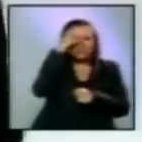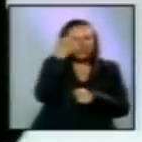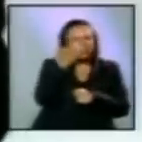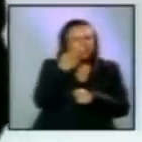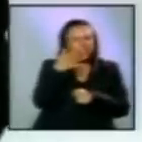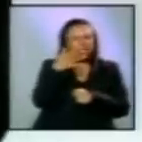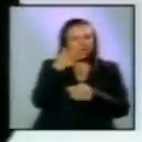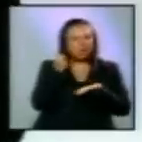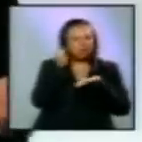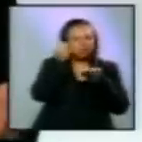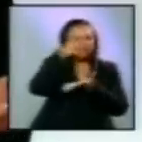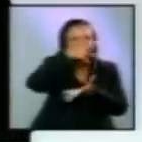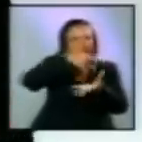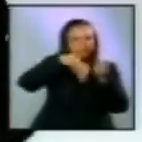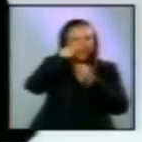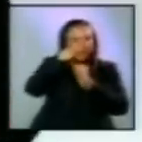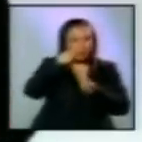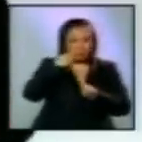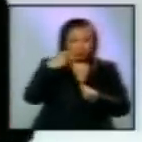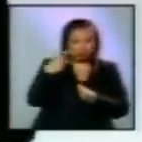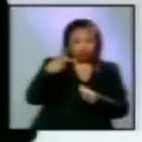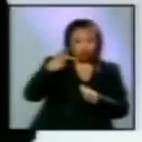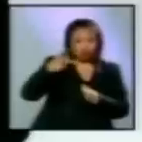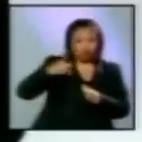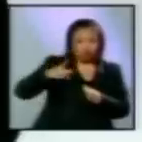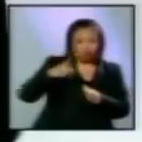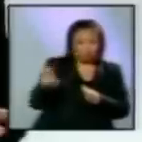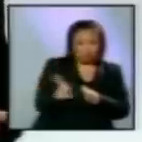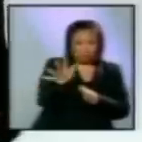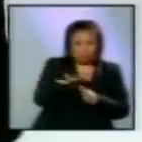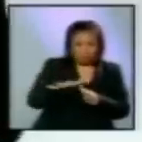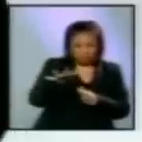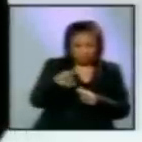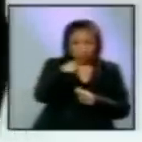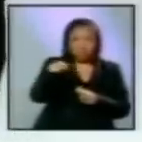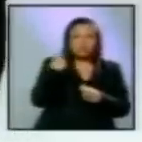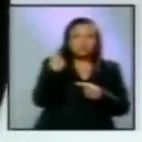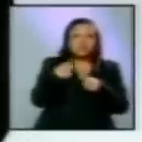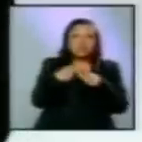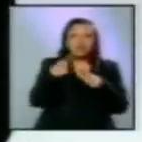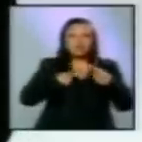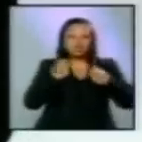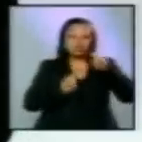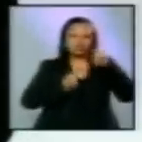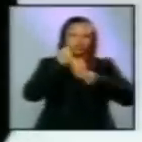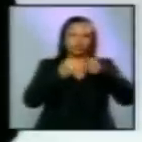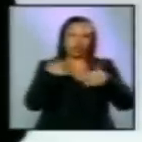recursos públicos una infraestructura que va a ser utilizada por grupos privilegiados que son los automovilistas, en vez de promover el